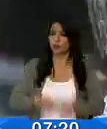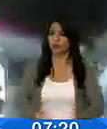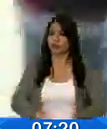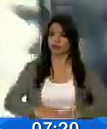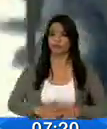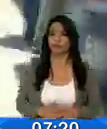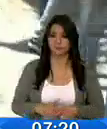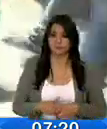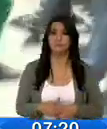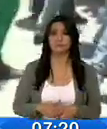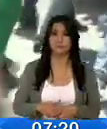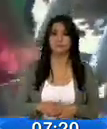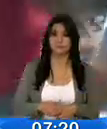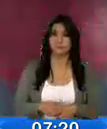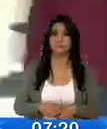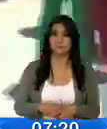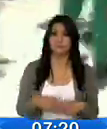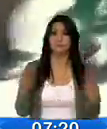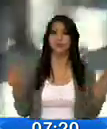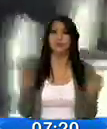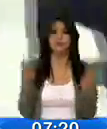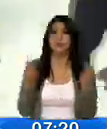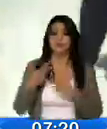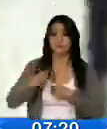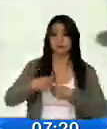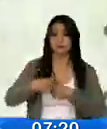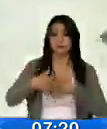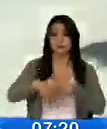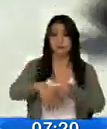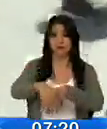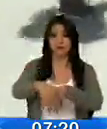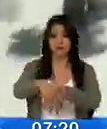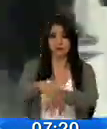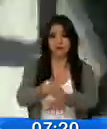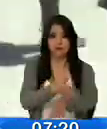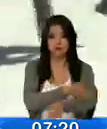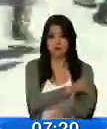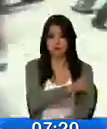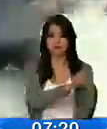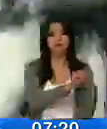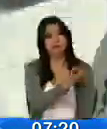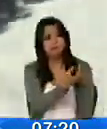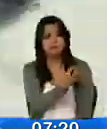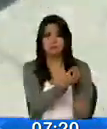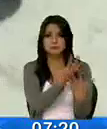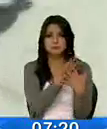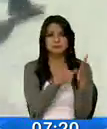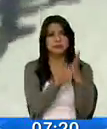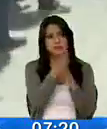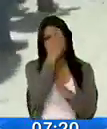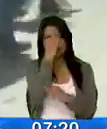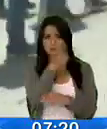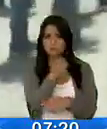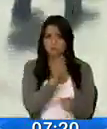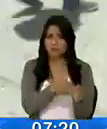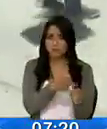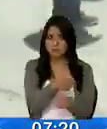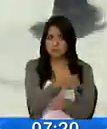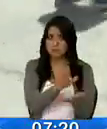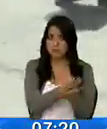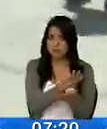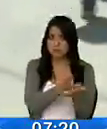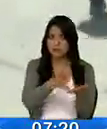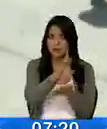acuerdos. En cuanto a la participación de los jóvenes en la jornada de hoy, anunció que el reporte del Distrito de Educación no estaban asistiendo, es